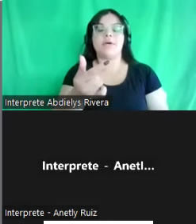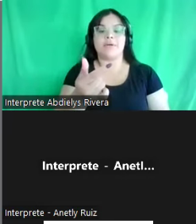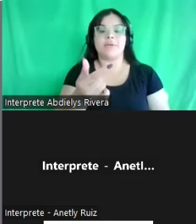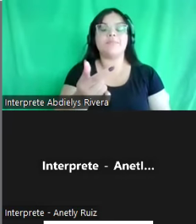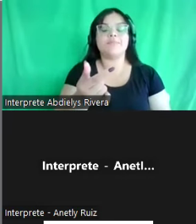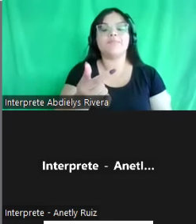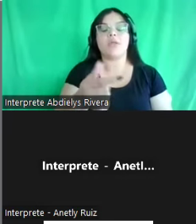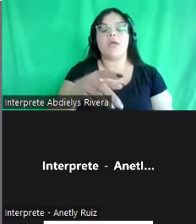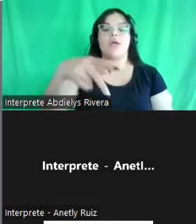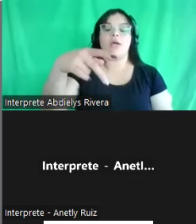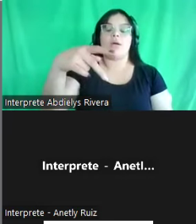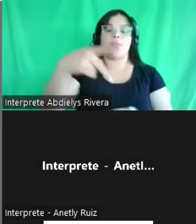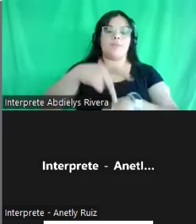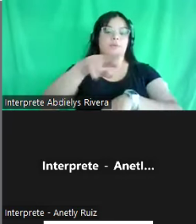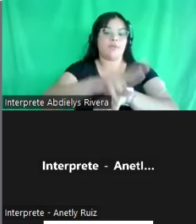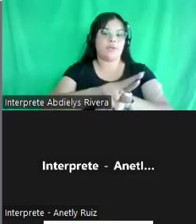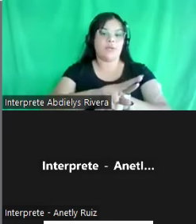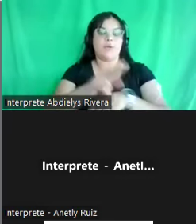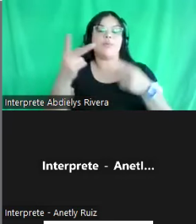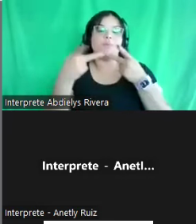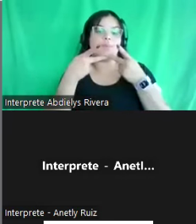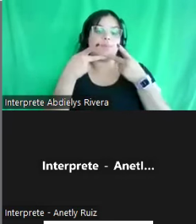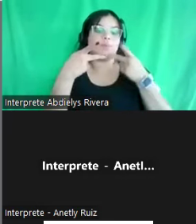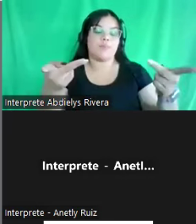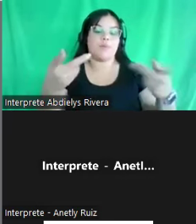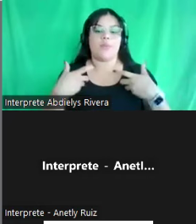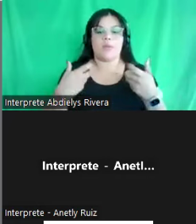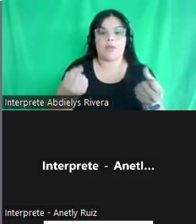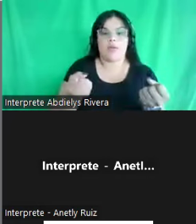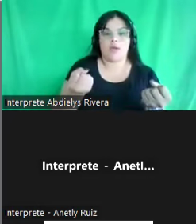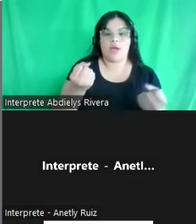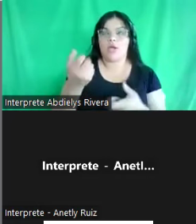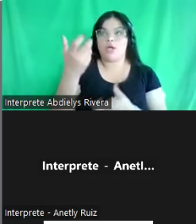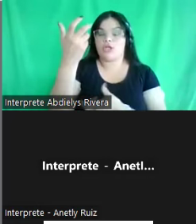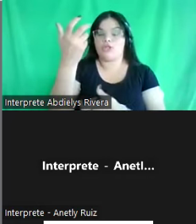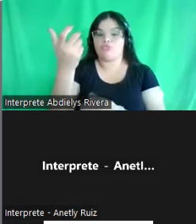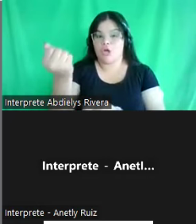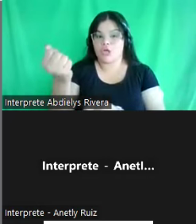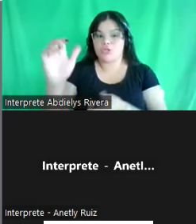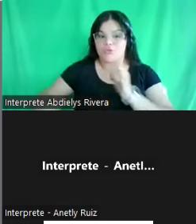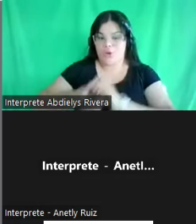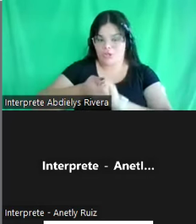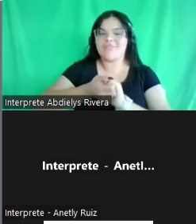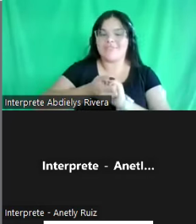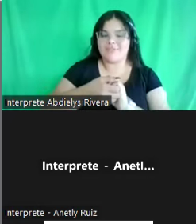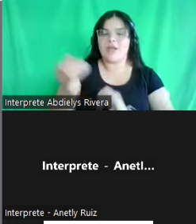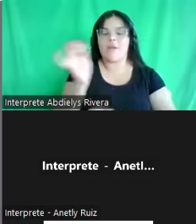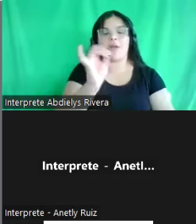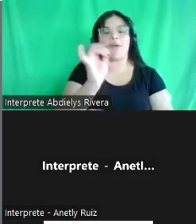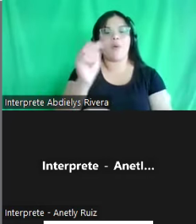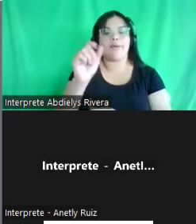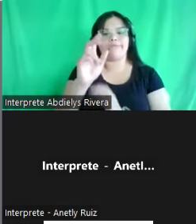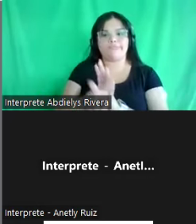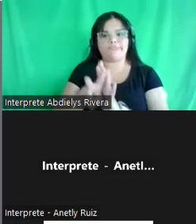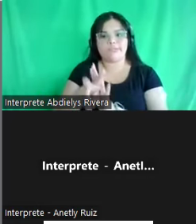igual manera, estas sesiones están siendo grabadas y se van a estar compartiendo a través de la página de YouTube del